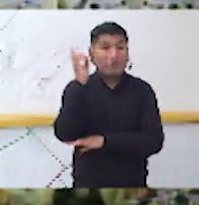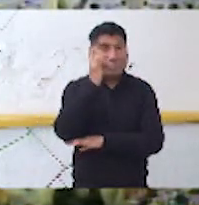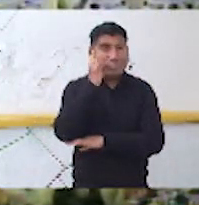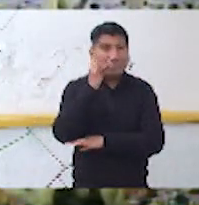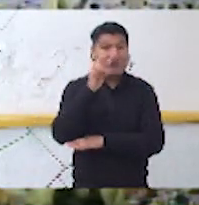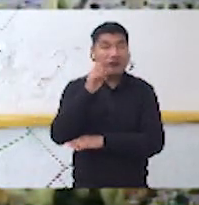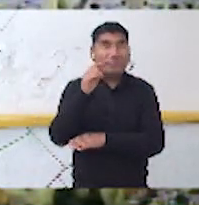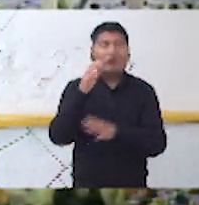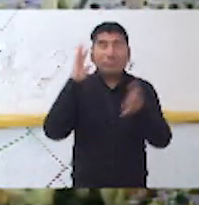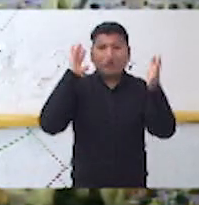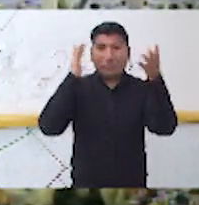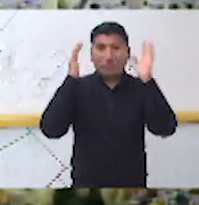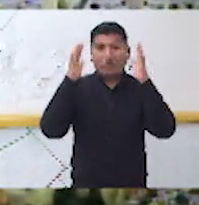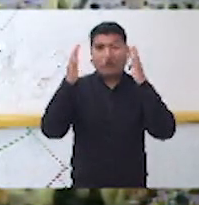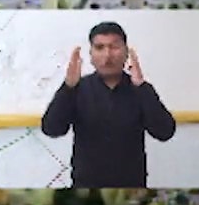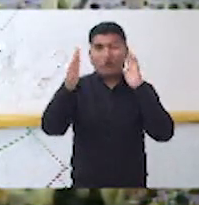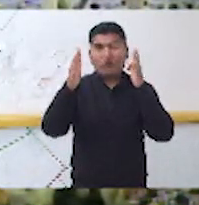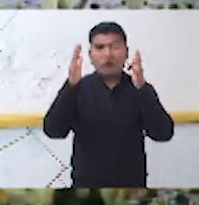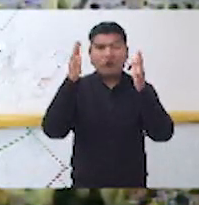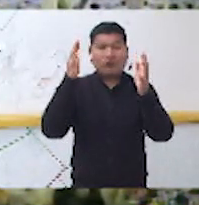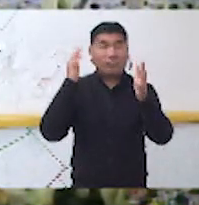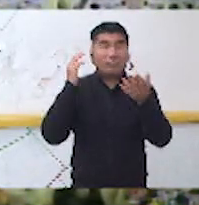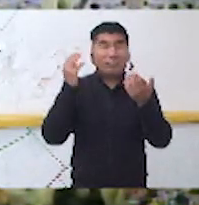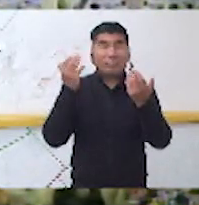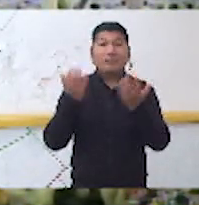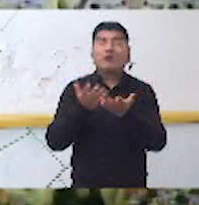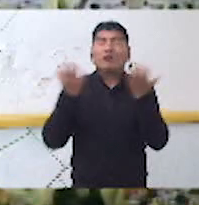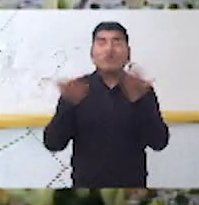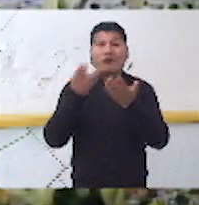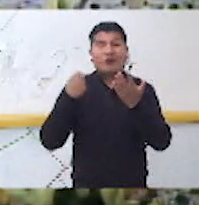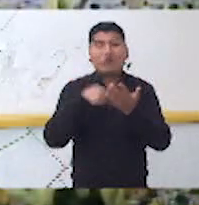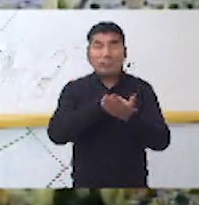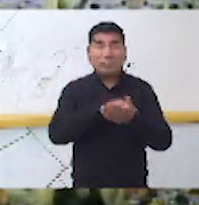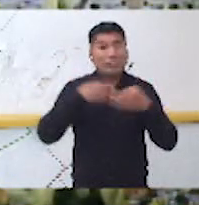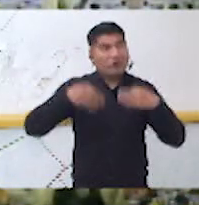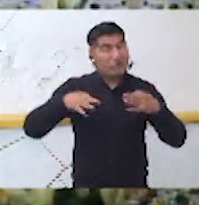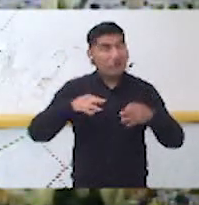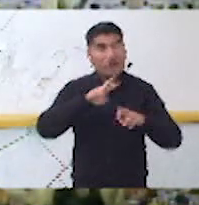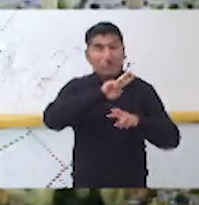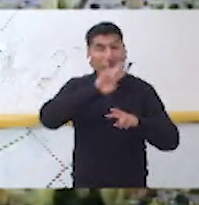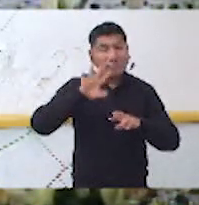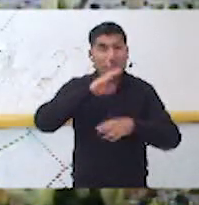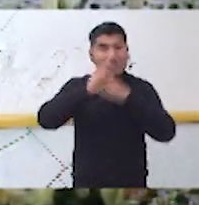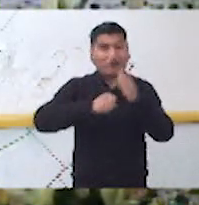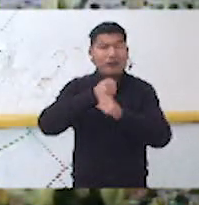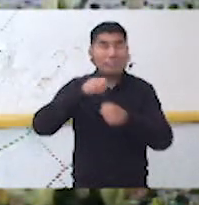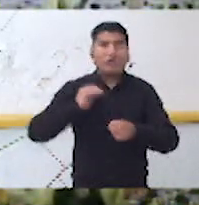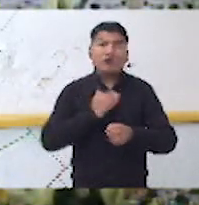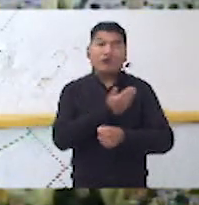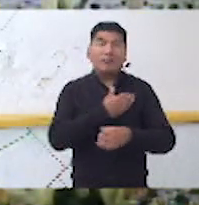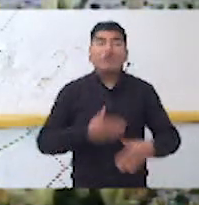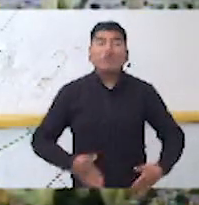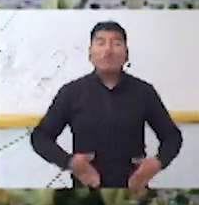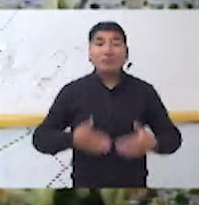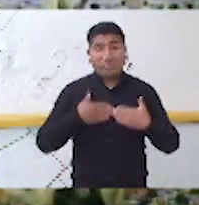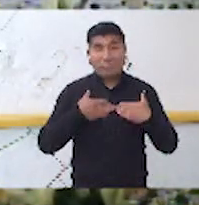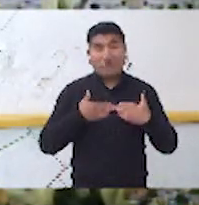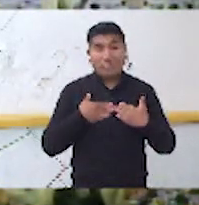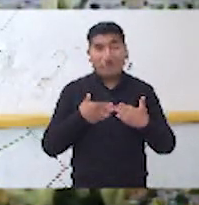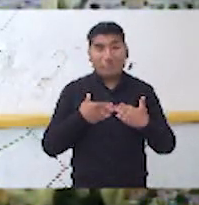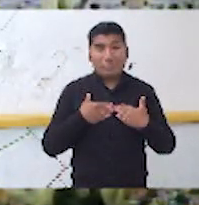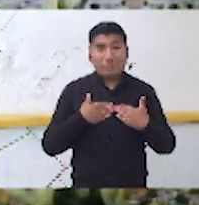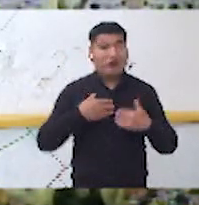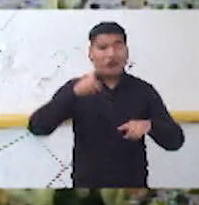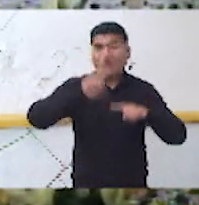Amazonía. Al mismo tiempo que estamos de fiesta por los 25 años de nuestra vida,